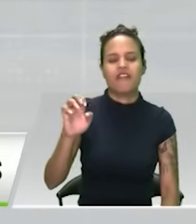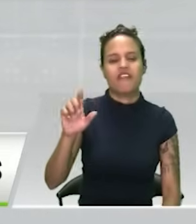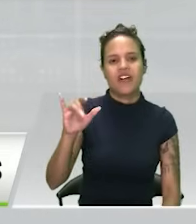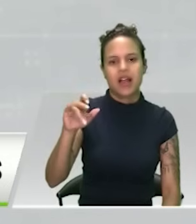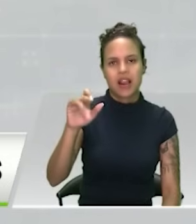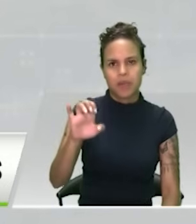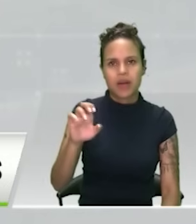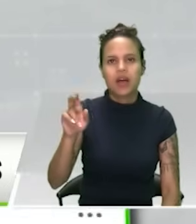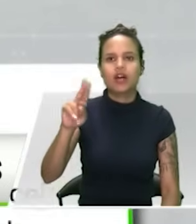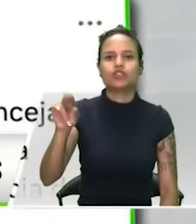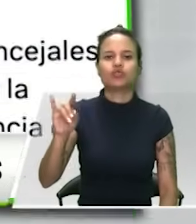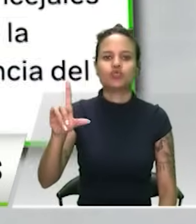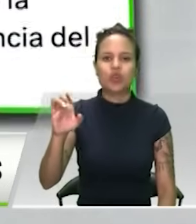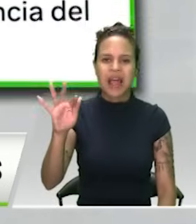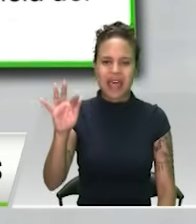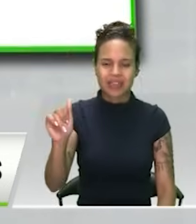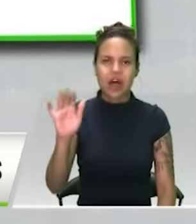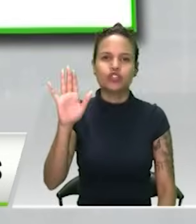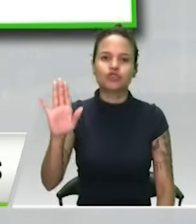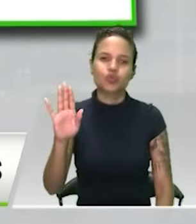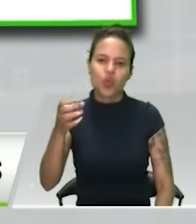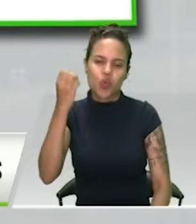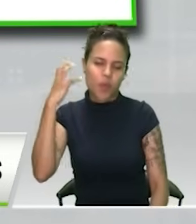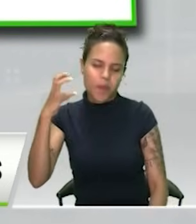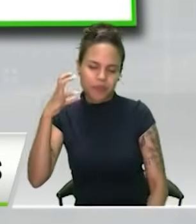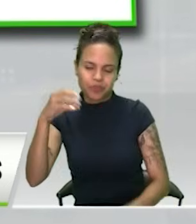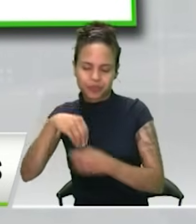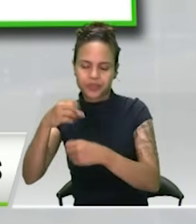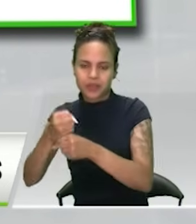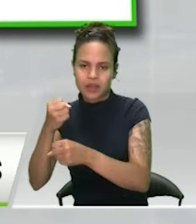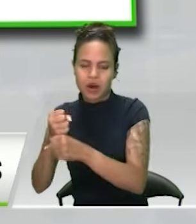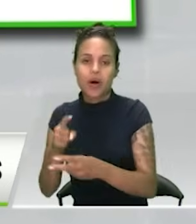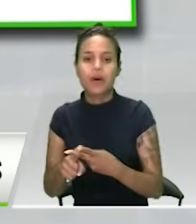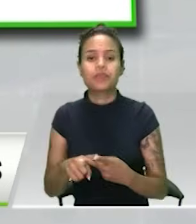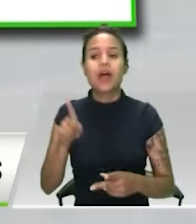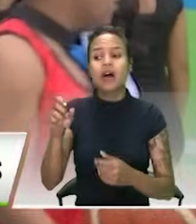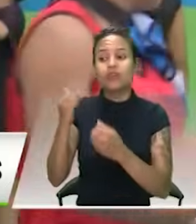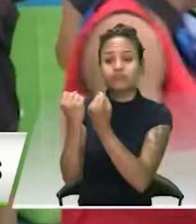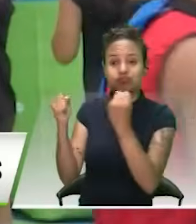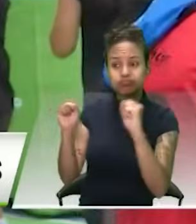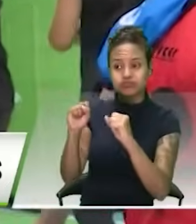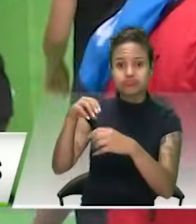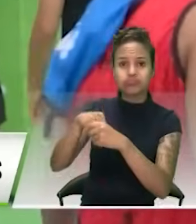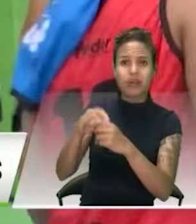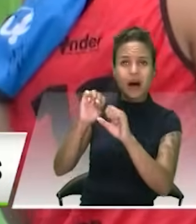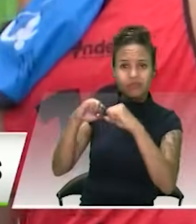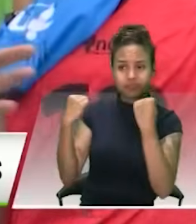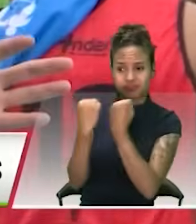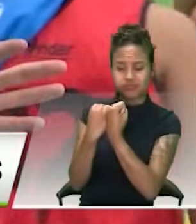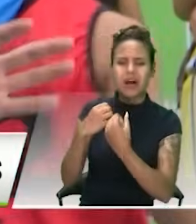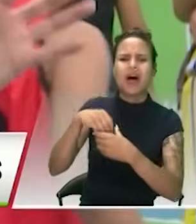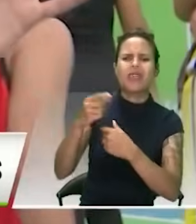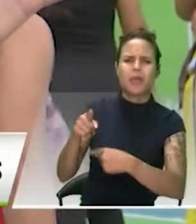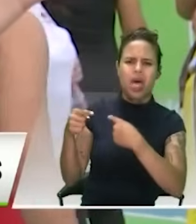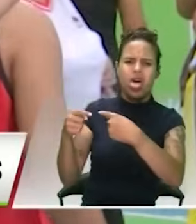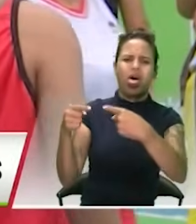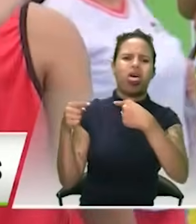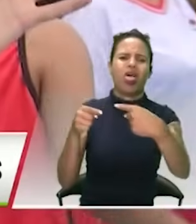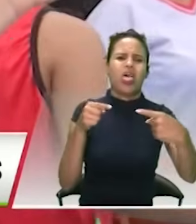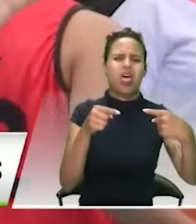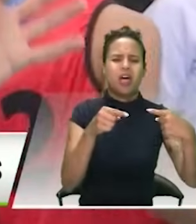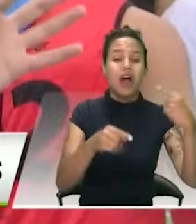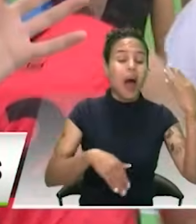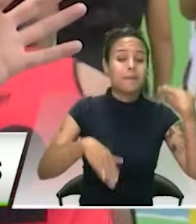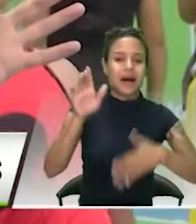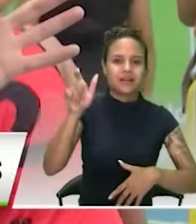Radio. Los concejales tampoco escaparon a los ataques de Quintero. Famoso fue su enfrentamiento con el